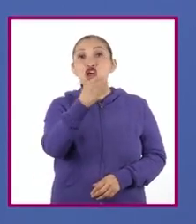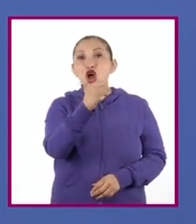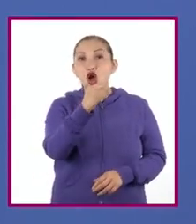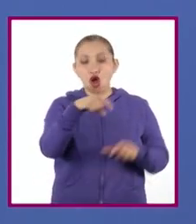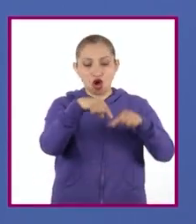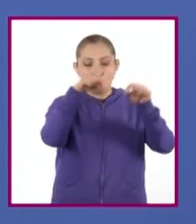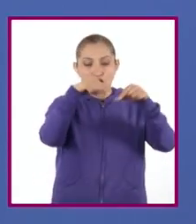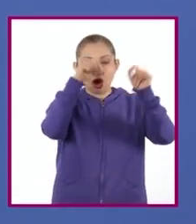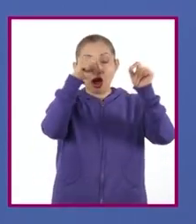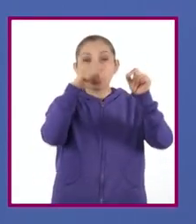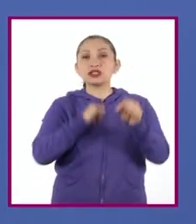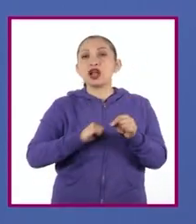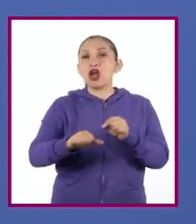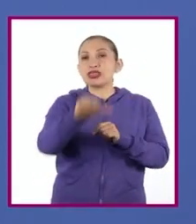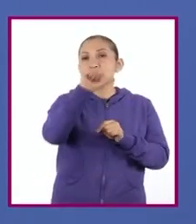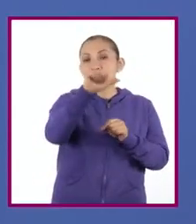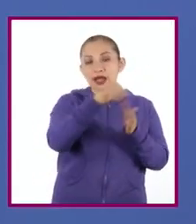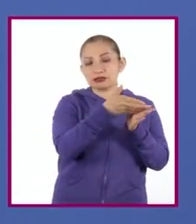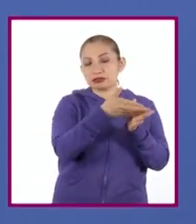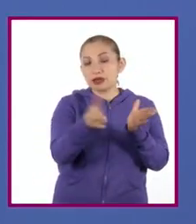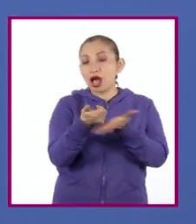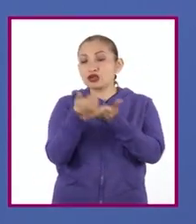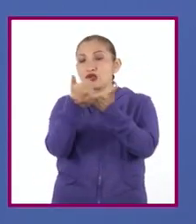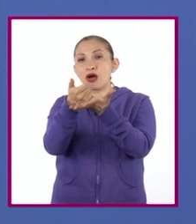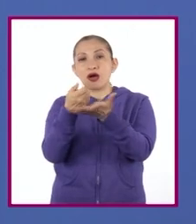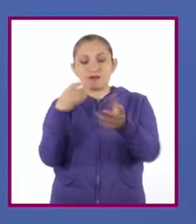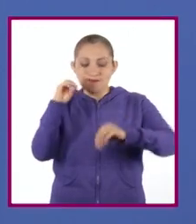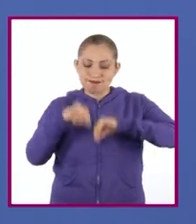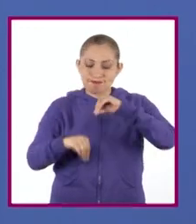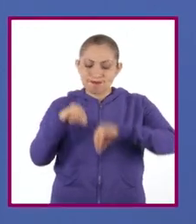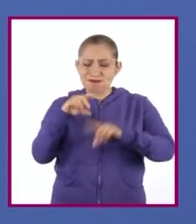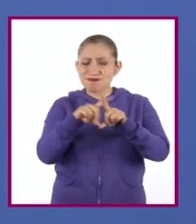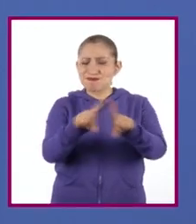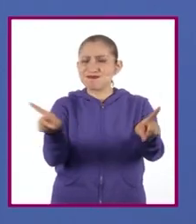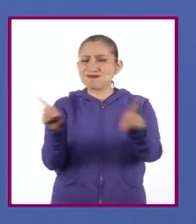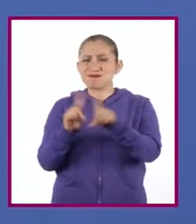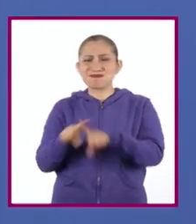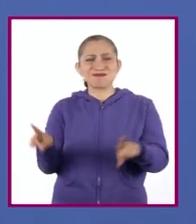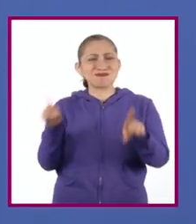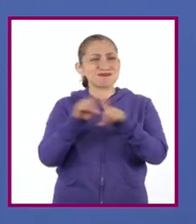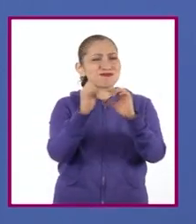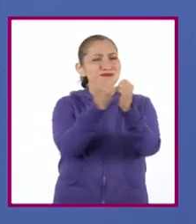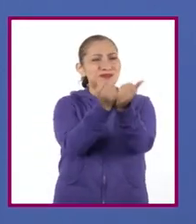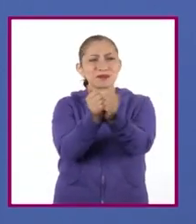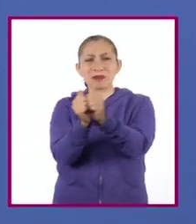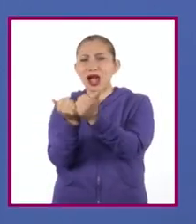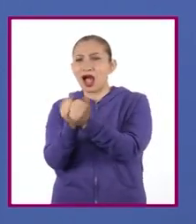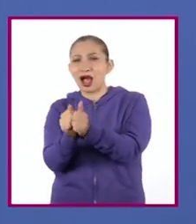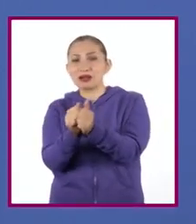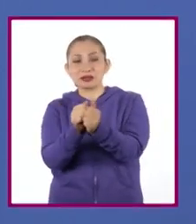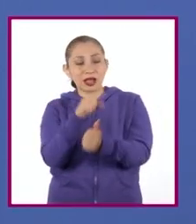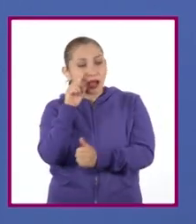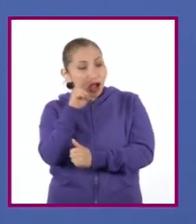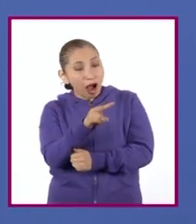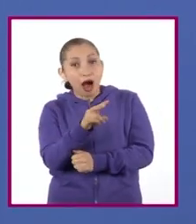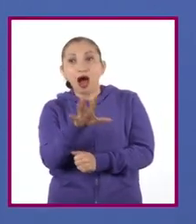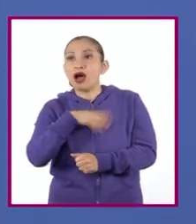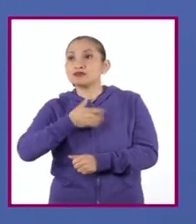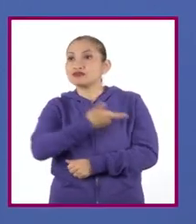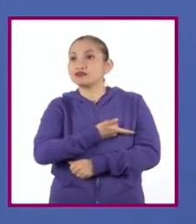desde el siglo XVI, permitió elaborar una gran variedad de panes que adoptaron